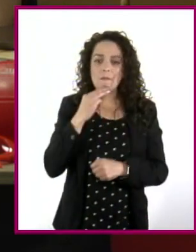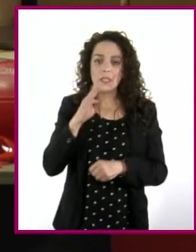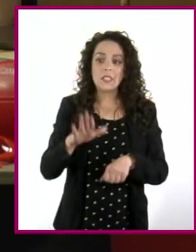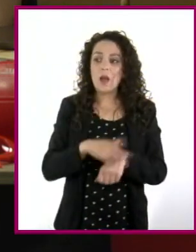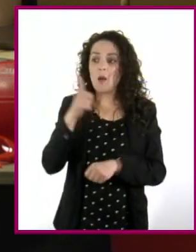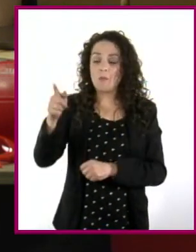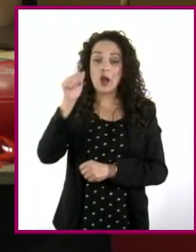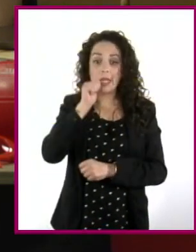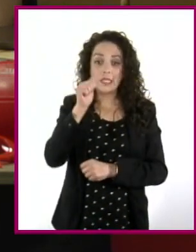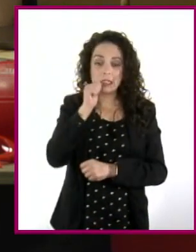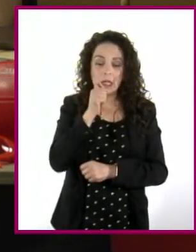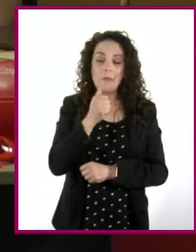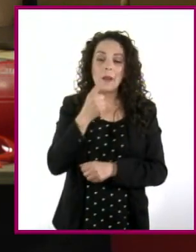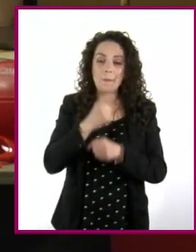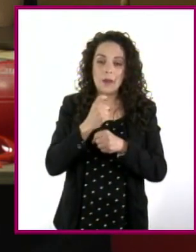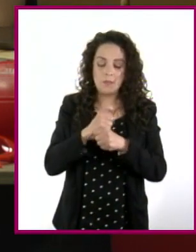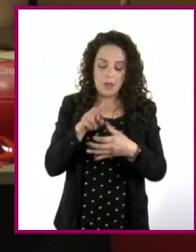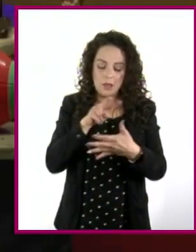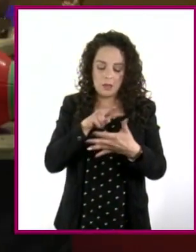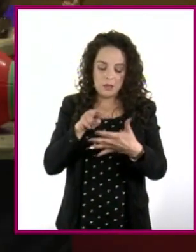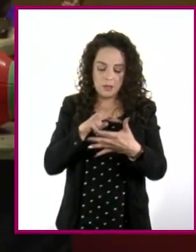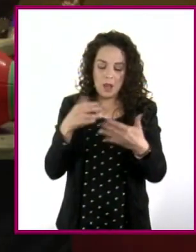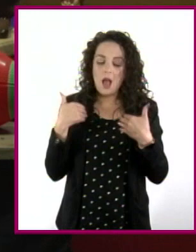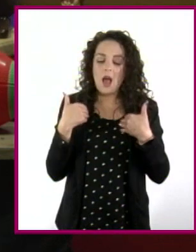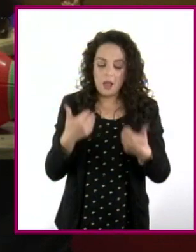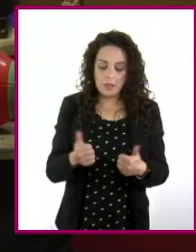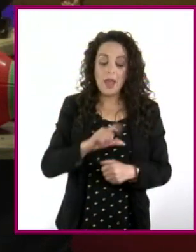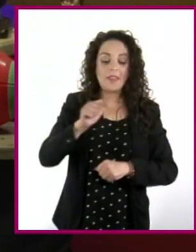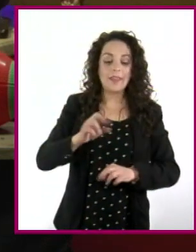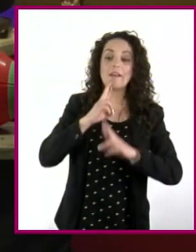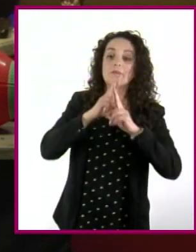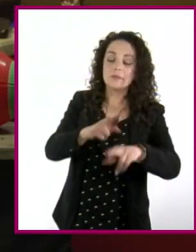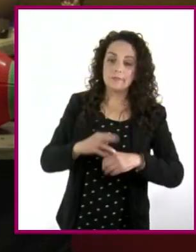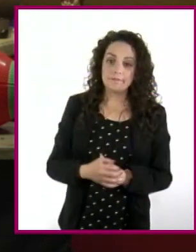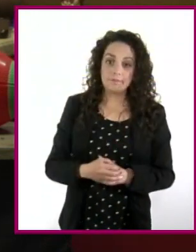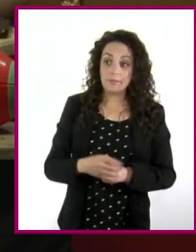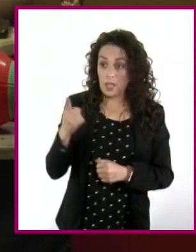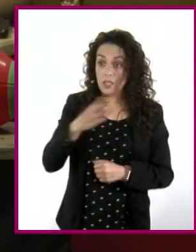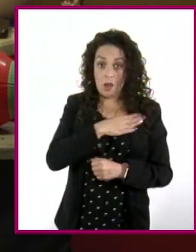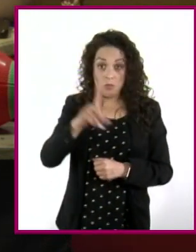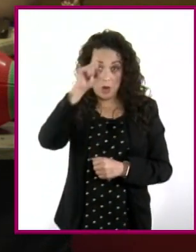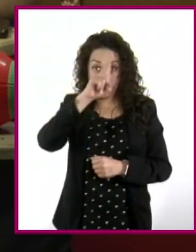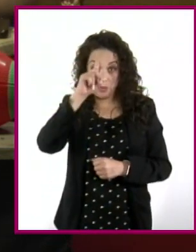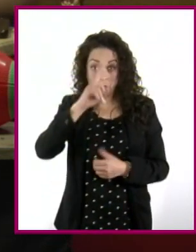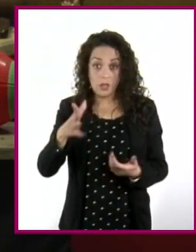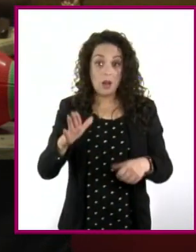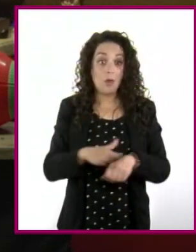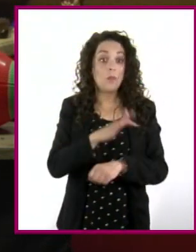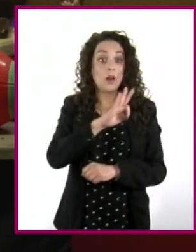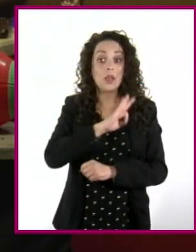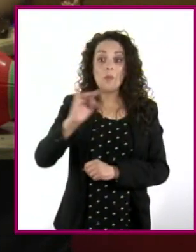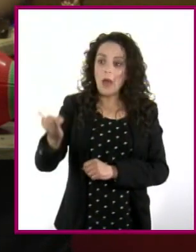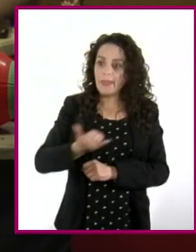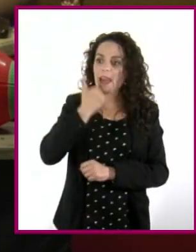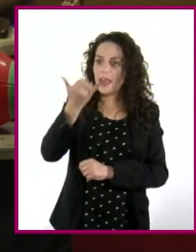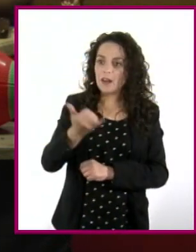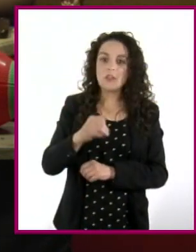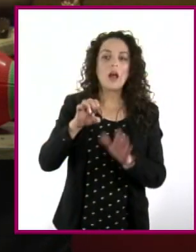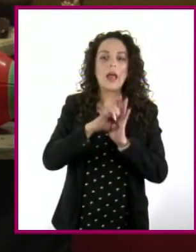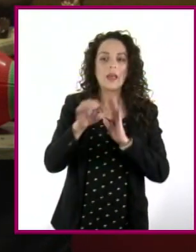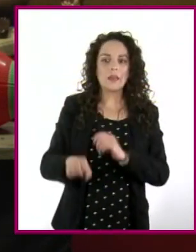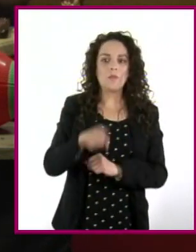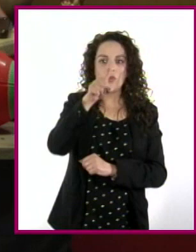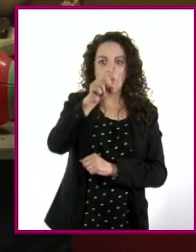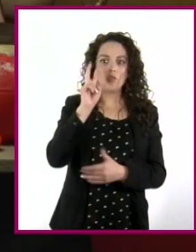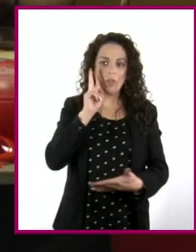contestar sin antes detenerse a pensar un poco. Es un buen tip, porque un error que cometemos es que vemos a alguien en línea y